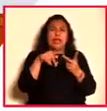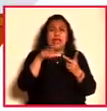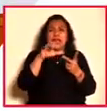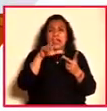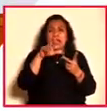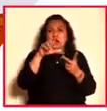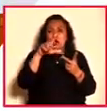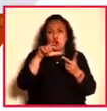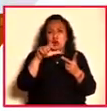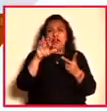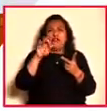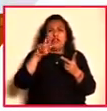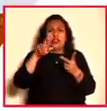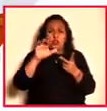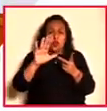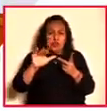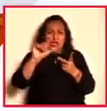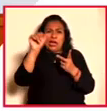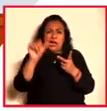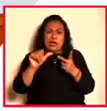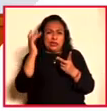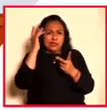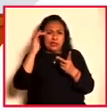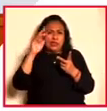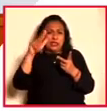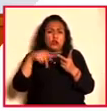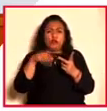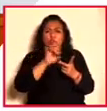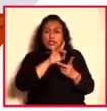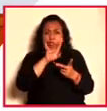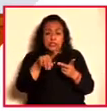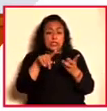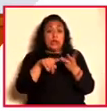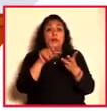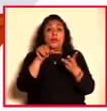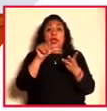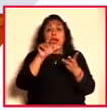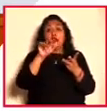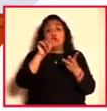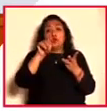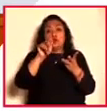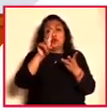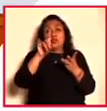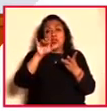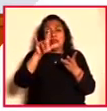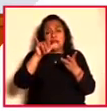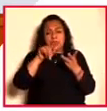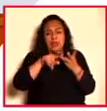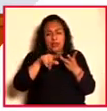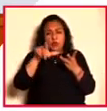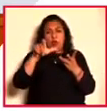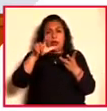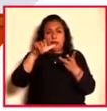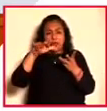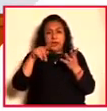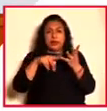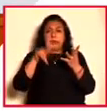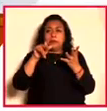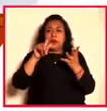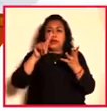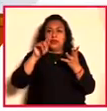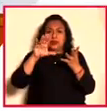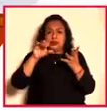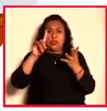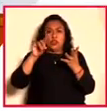de Factoría de Arte Santa Rosa, de Santiago de Chile, y de Arturo Delgado, de Almanaque Fotográfica, y Patricia Conde, de Patricia